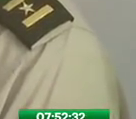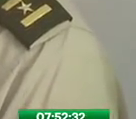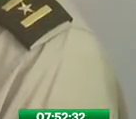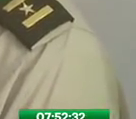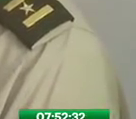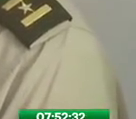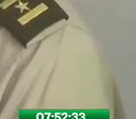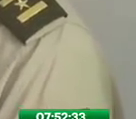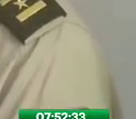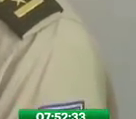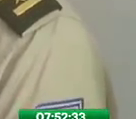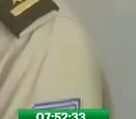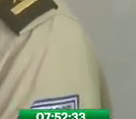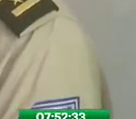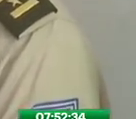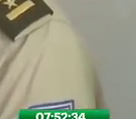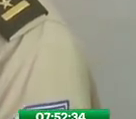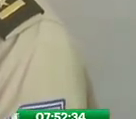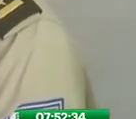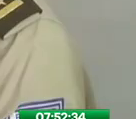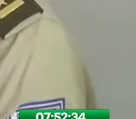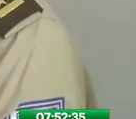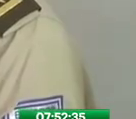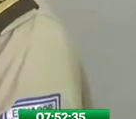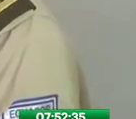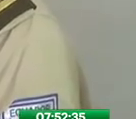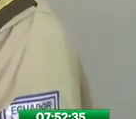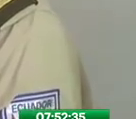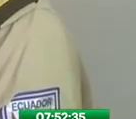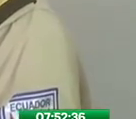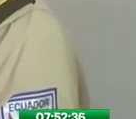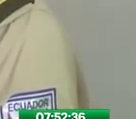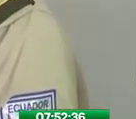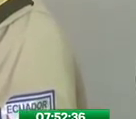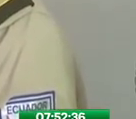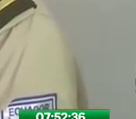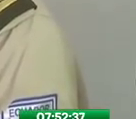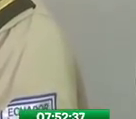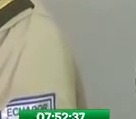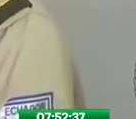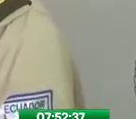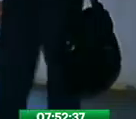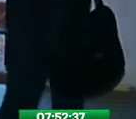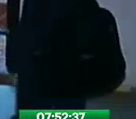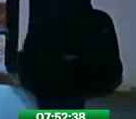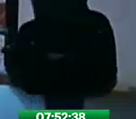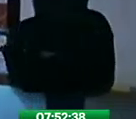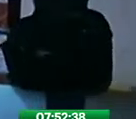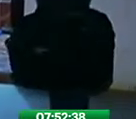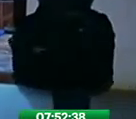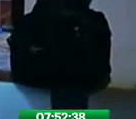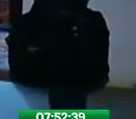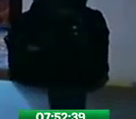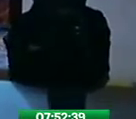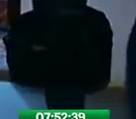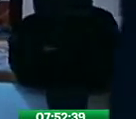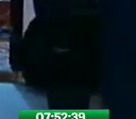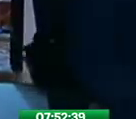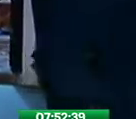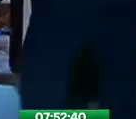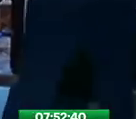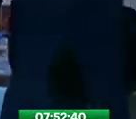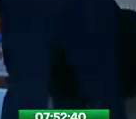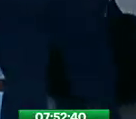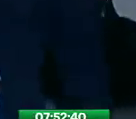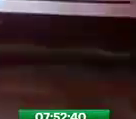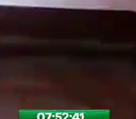que se dedica a copiar sustancias sujetas a fiscalización. Los detenidos fueron trasladados hasta la